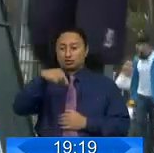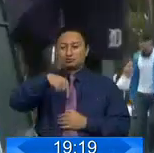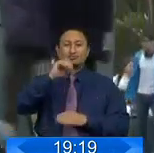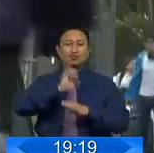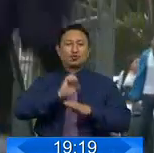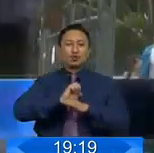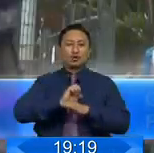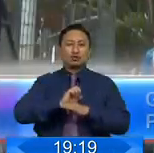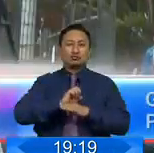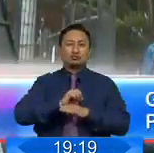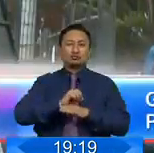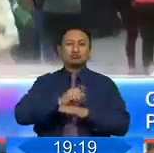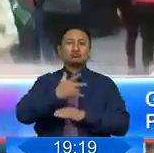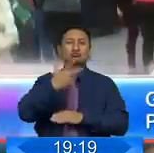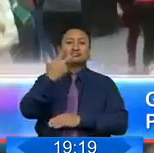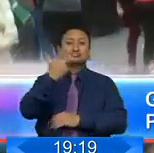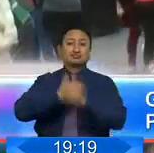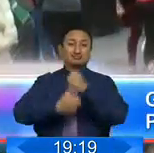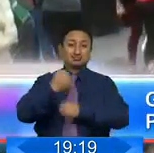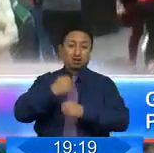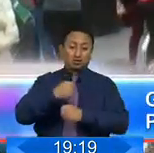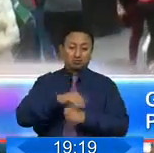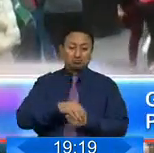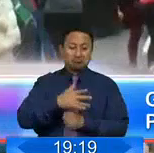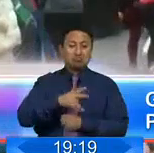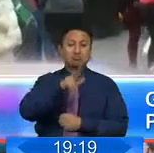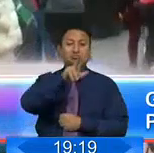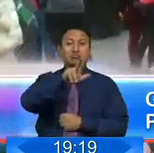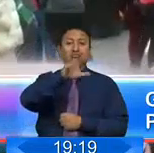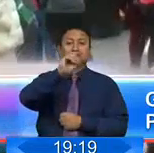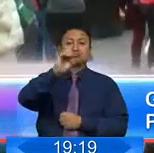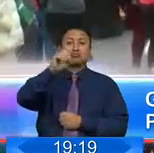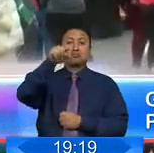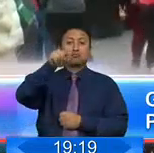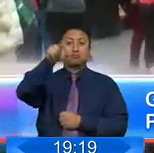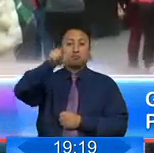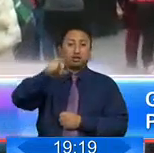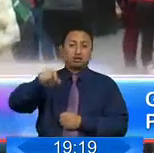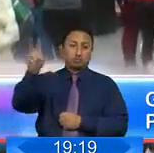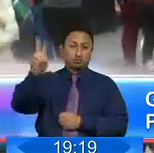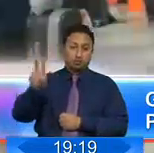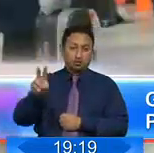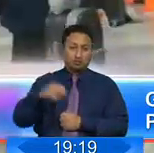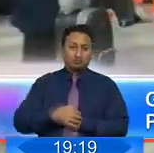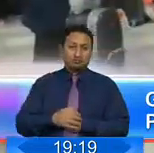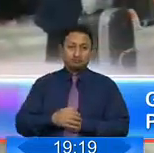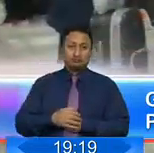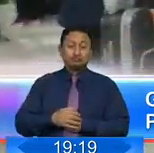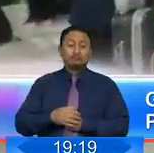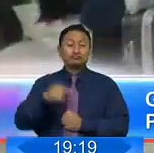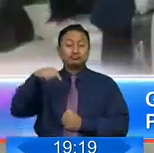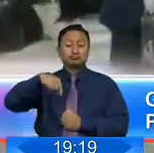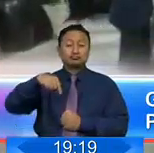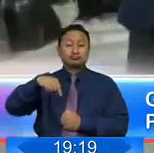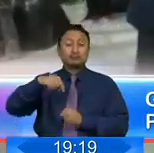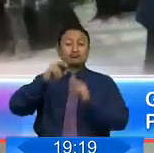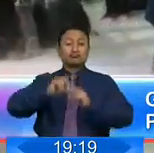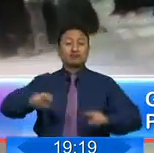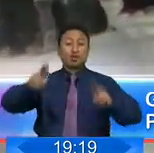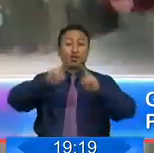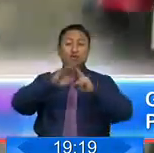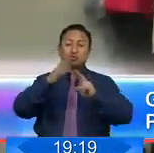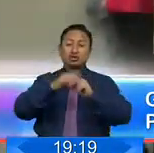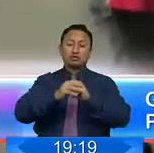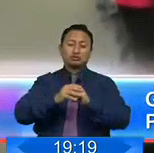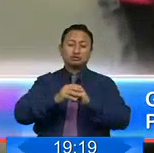en los últimos 3 años ha recibido cerca de 300.000 ciudadanos venezolanos. Según la proyección de Naciones Unidas, en el